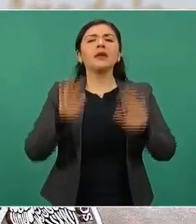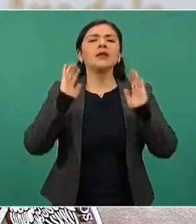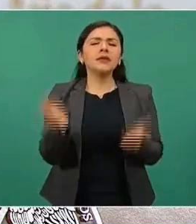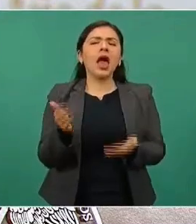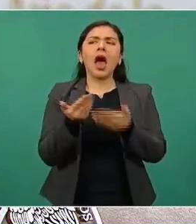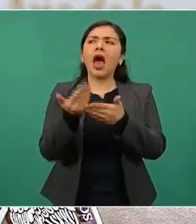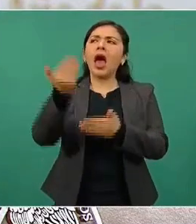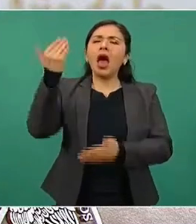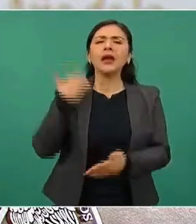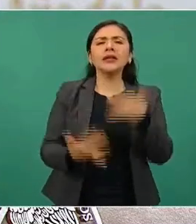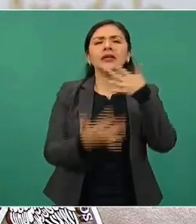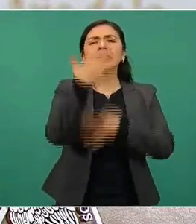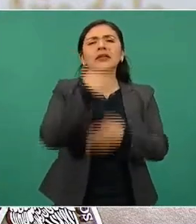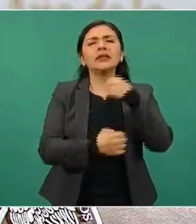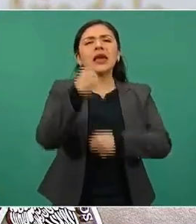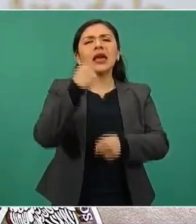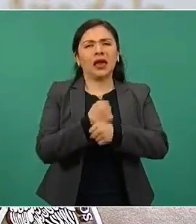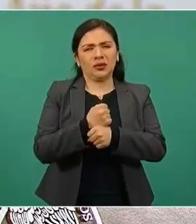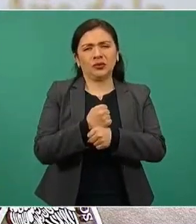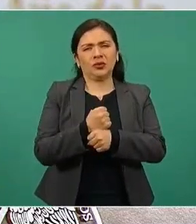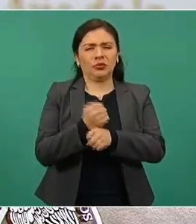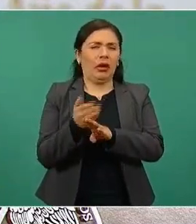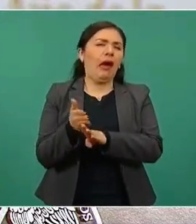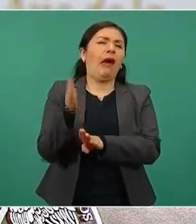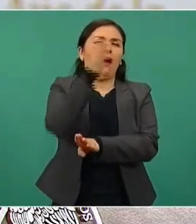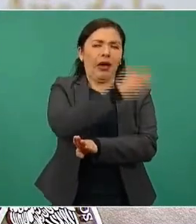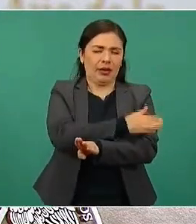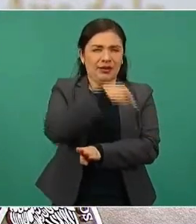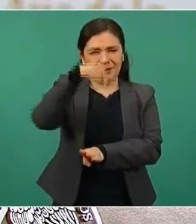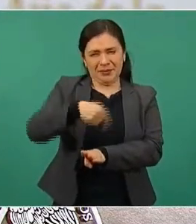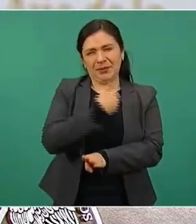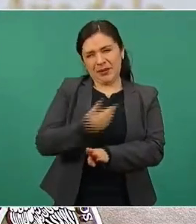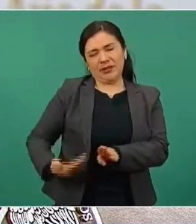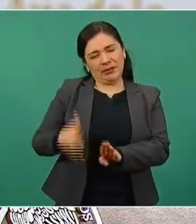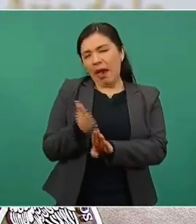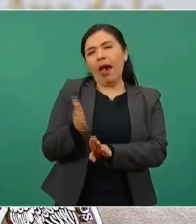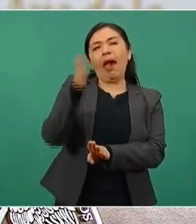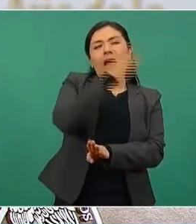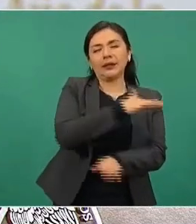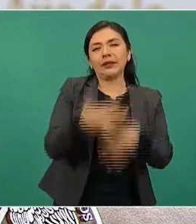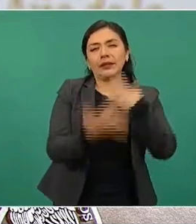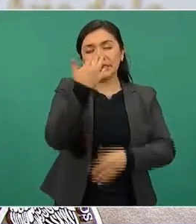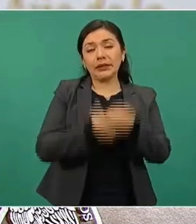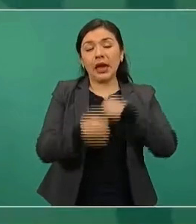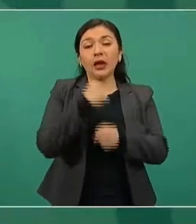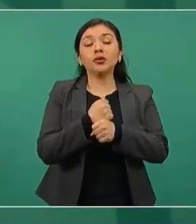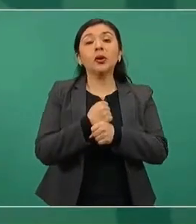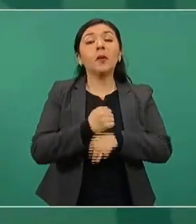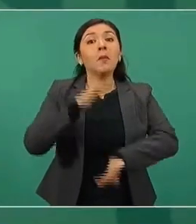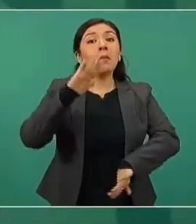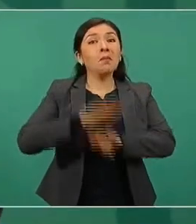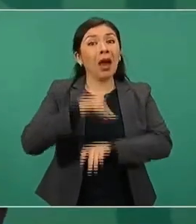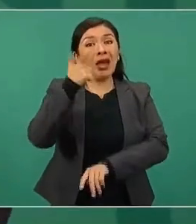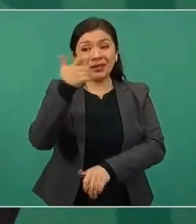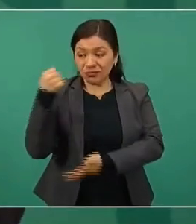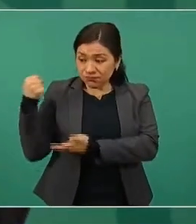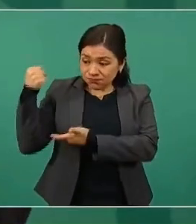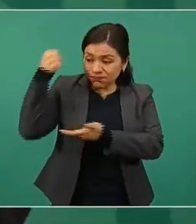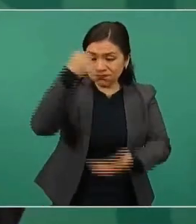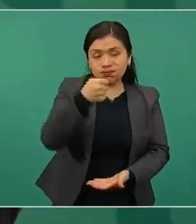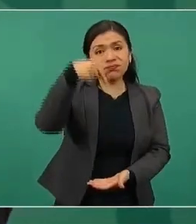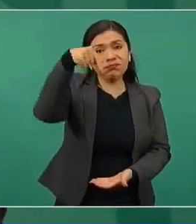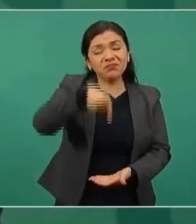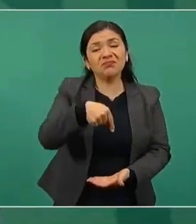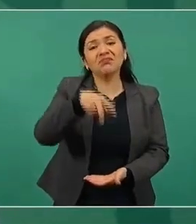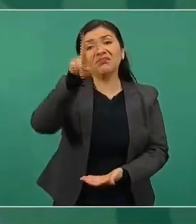previos al inicio de esta administración, la mayor parte de la inversión se destinaba, como dice el